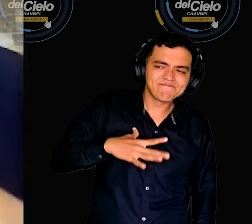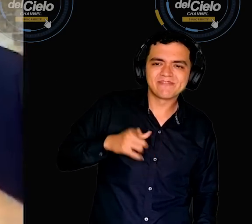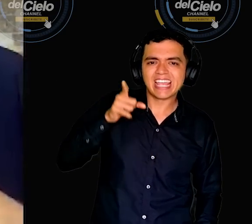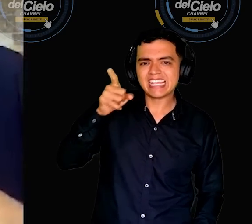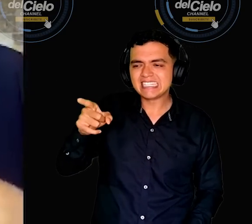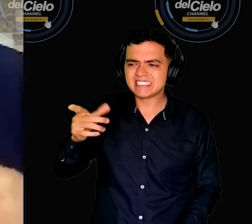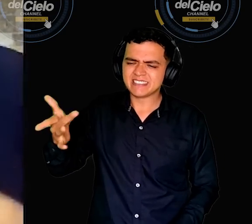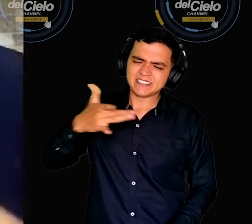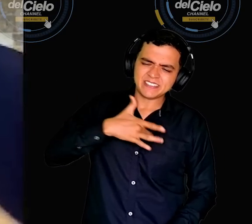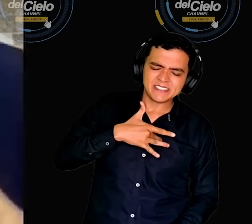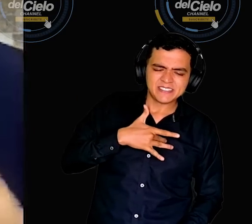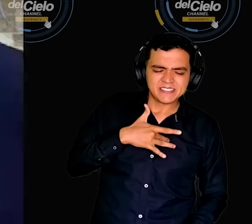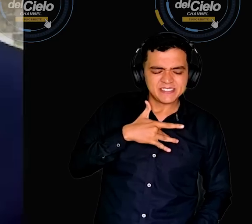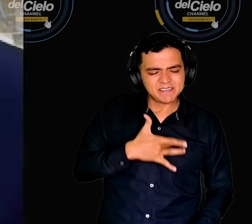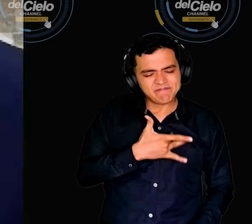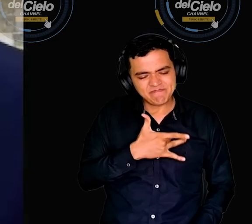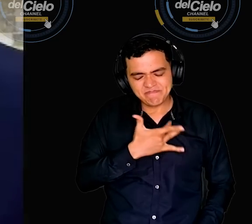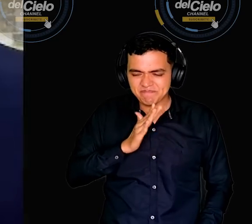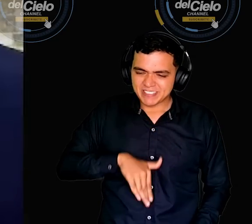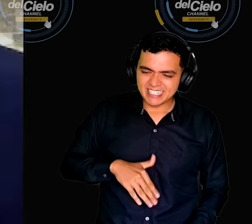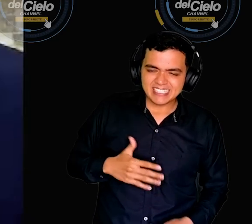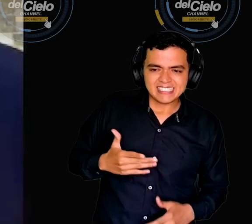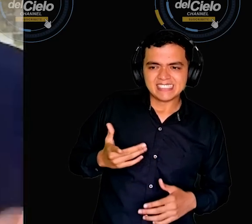si yo tengo que perdonarle porque algo me hizo,